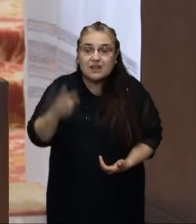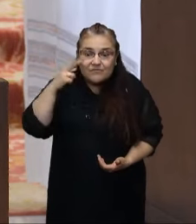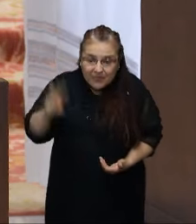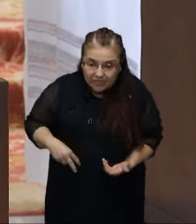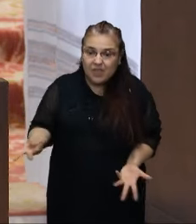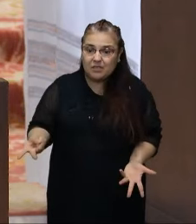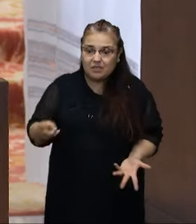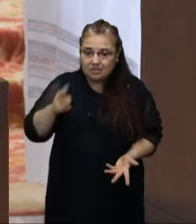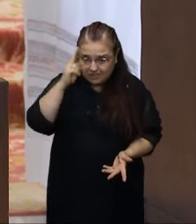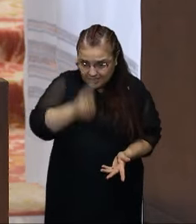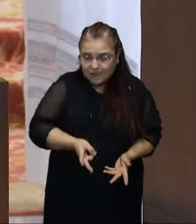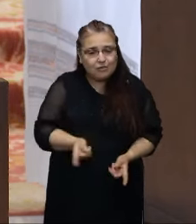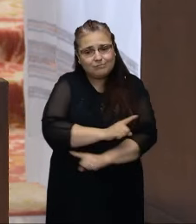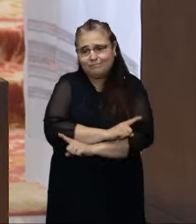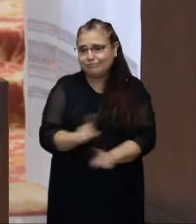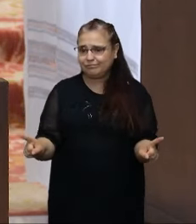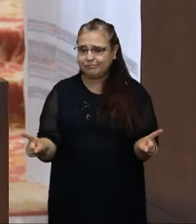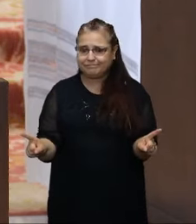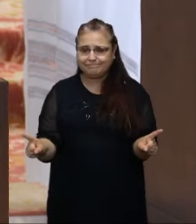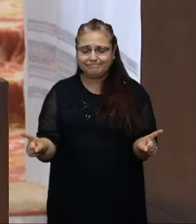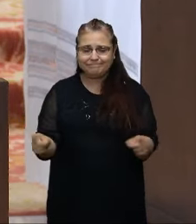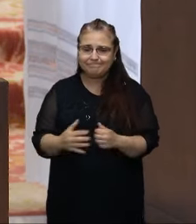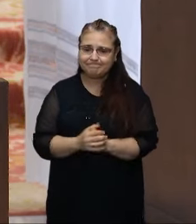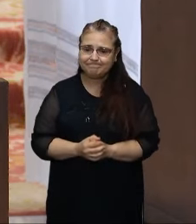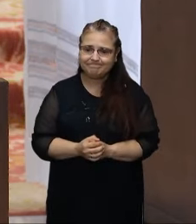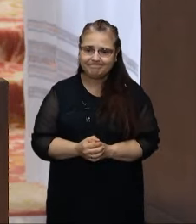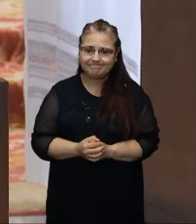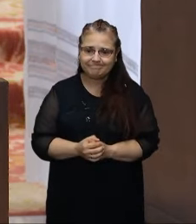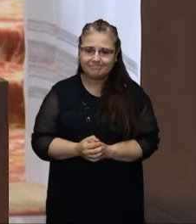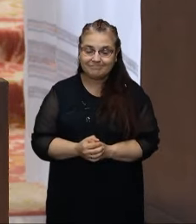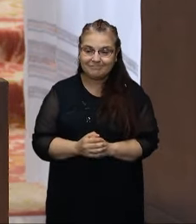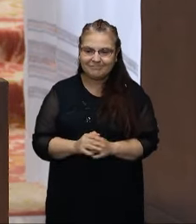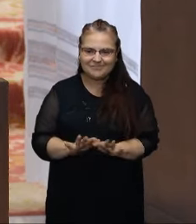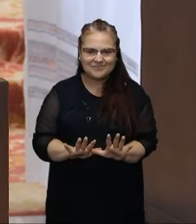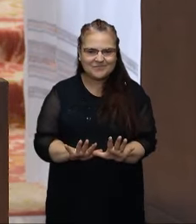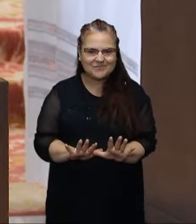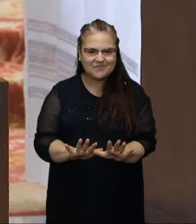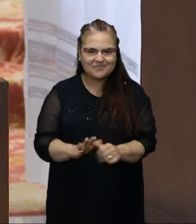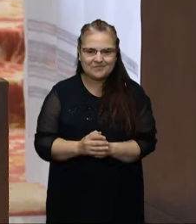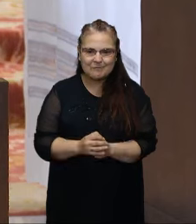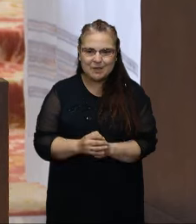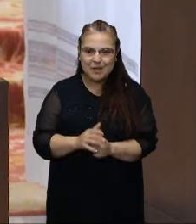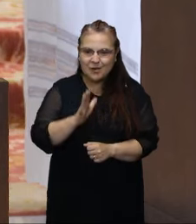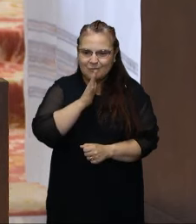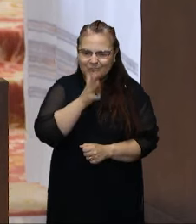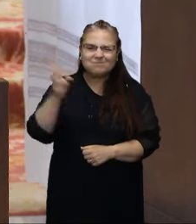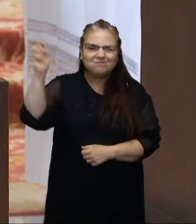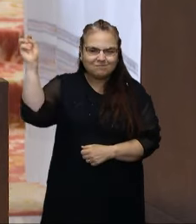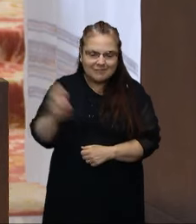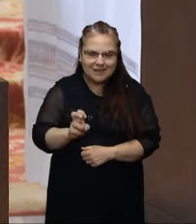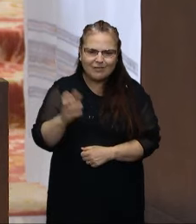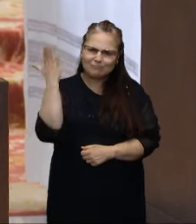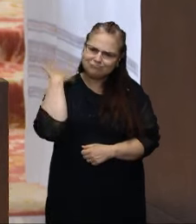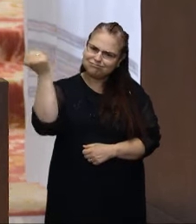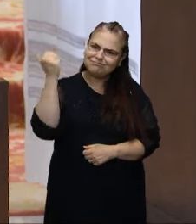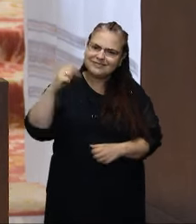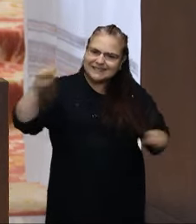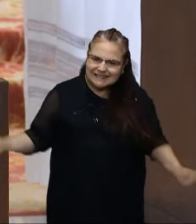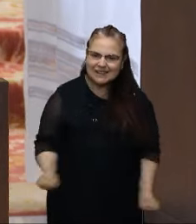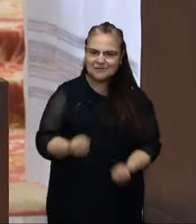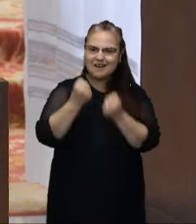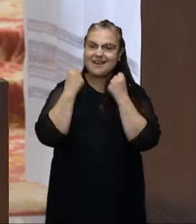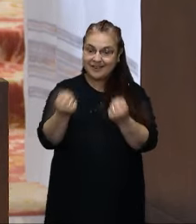somos dignos de que entre en nosotros, pero porque ha venido a llamarnos, a